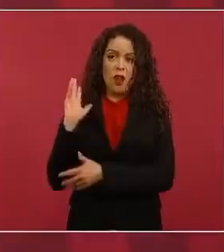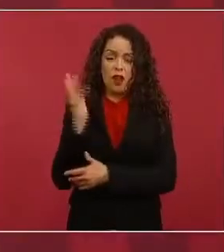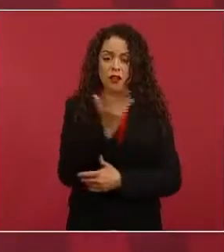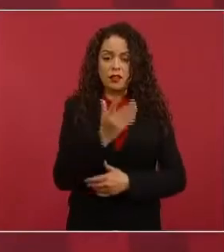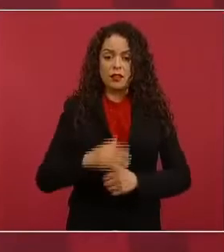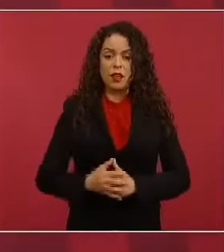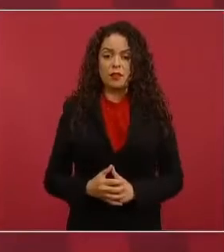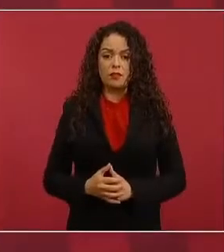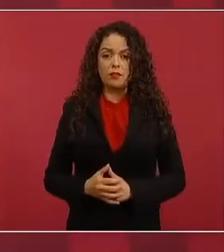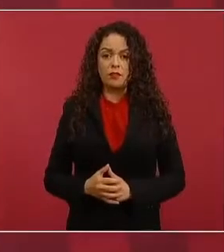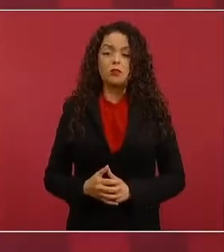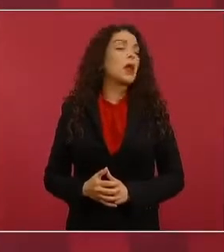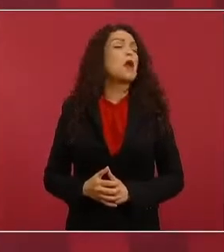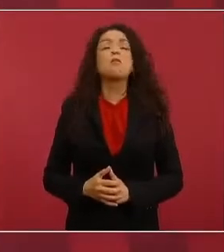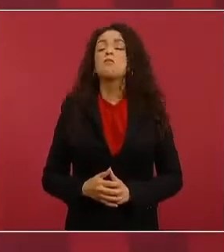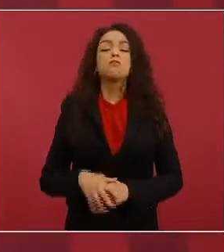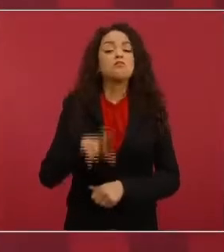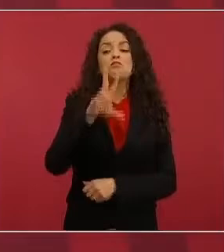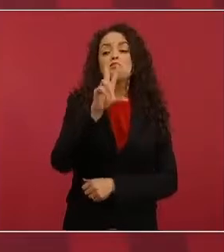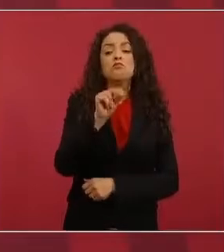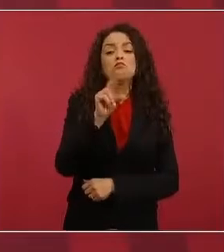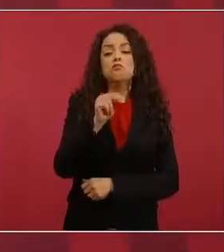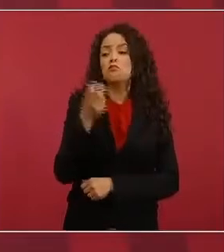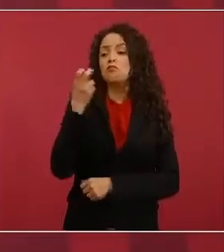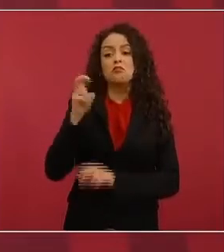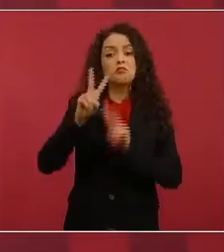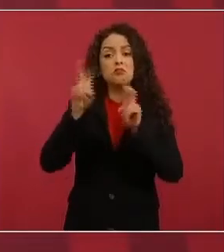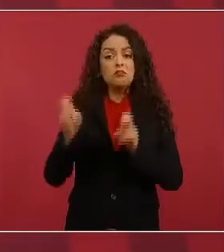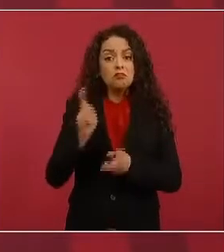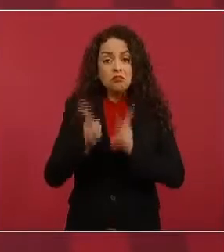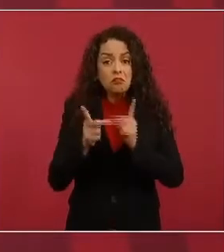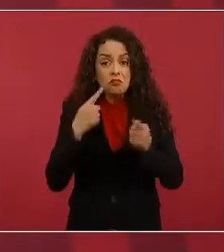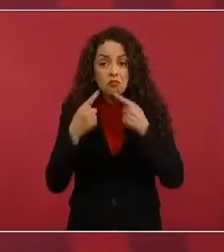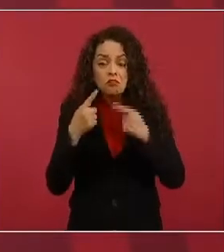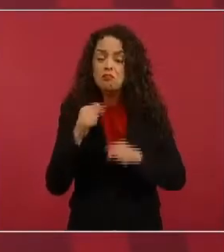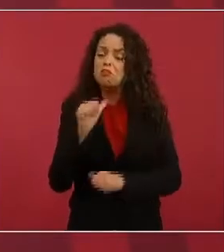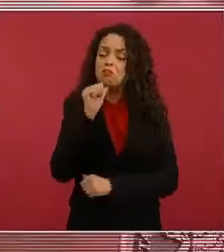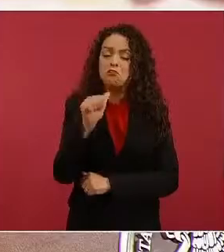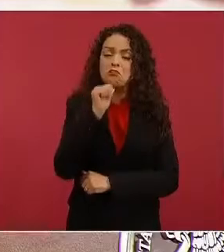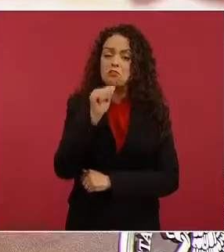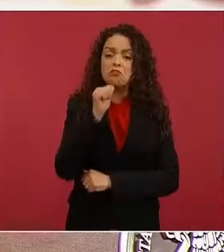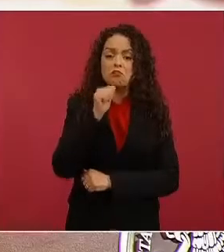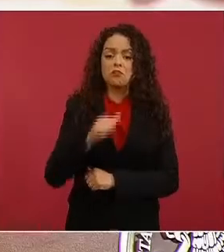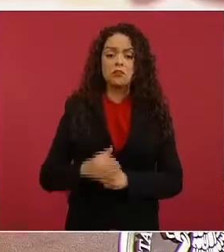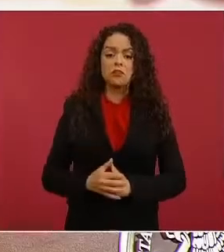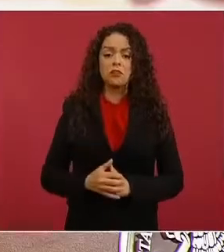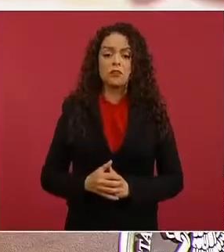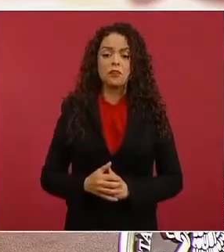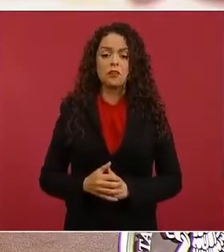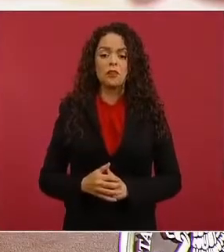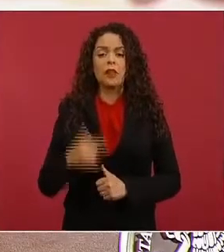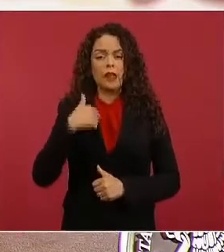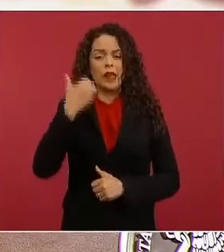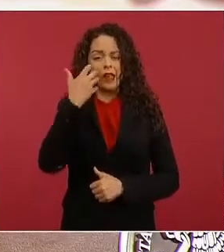No se trató nada de eso. No salió a colación. No. Y quiero comentarles que fue